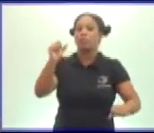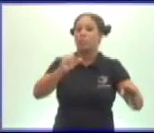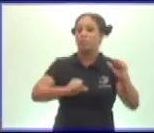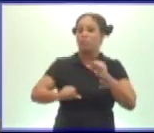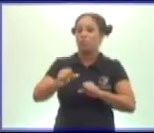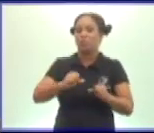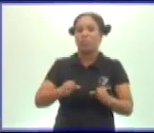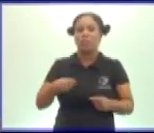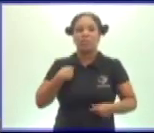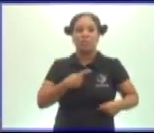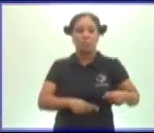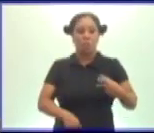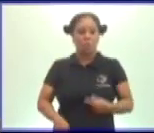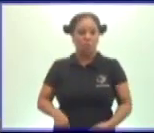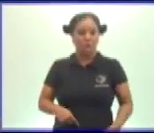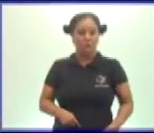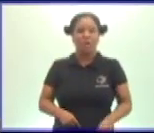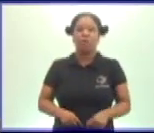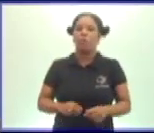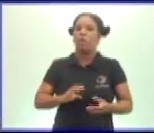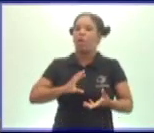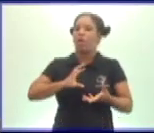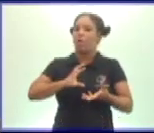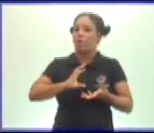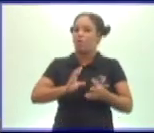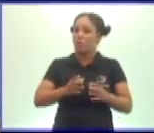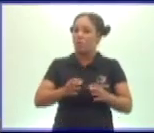molecular es